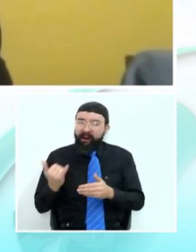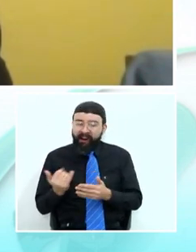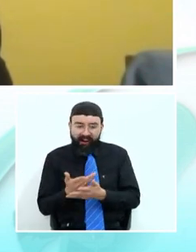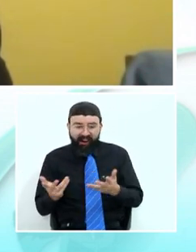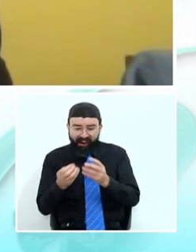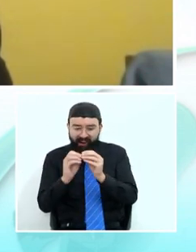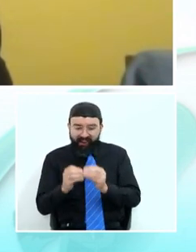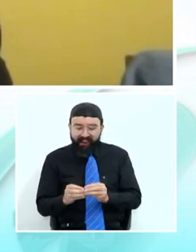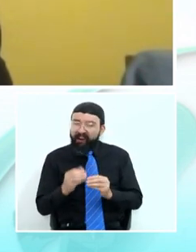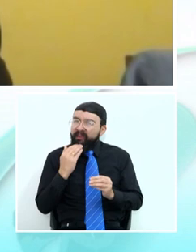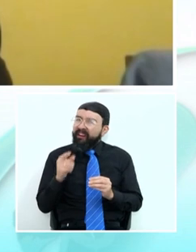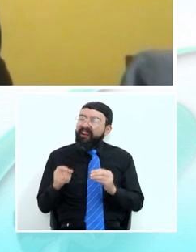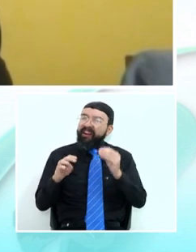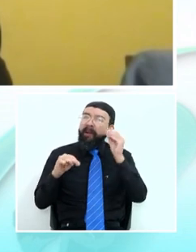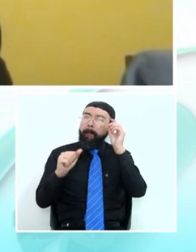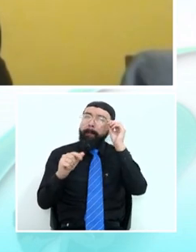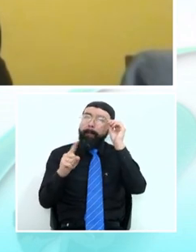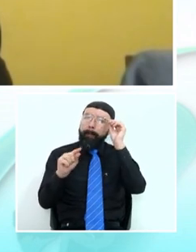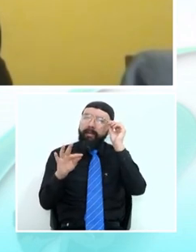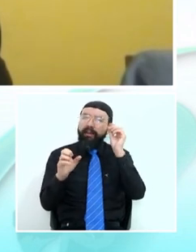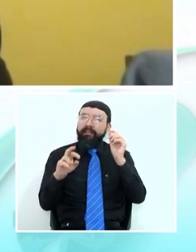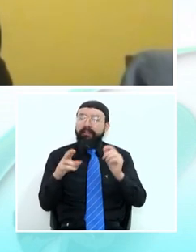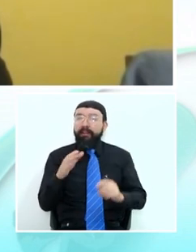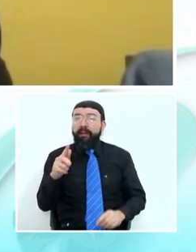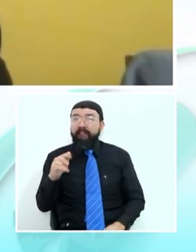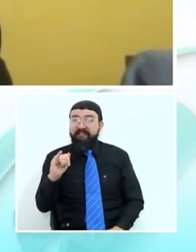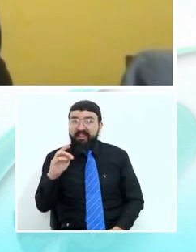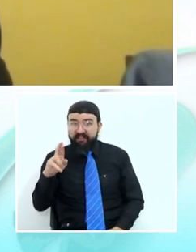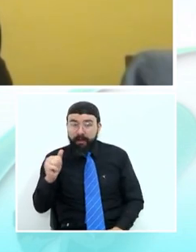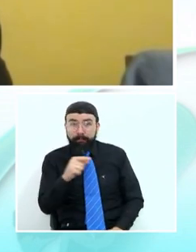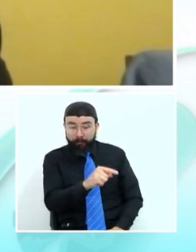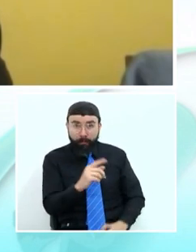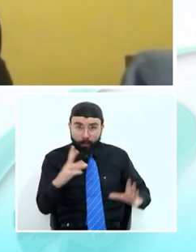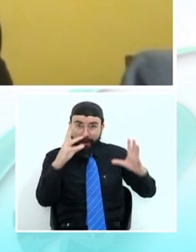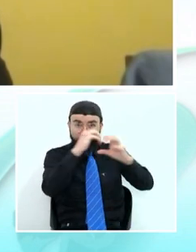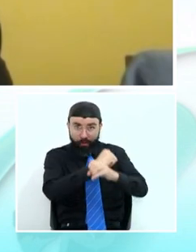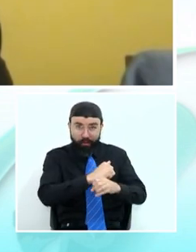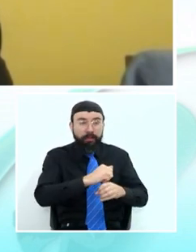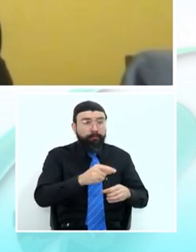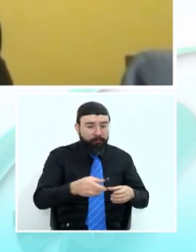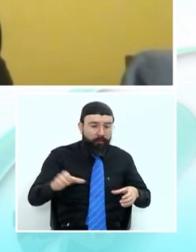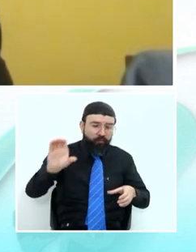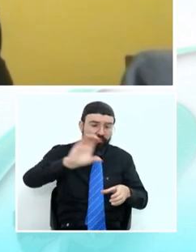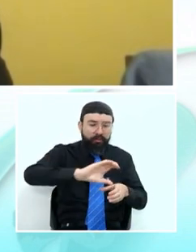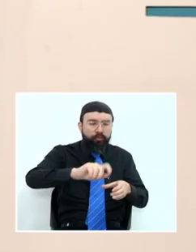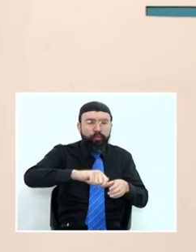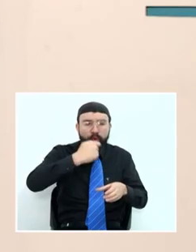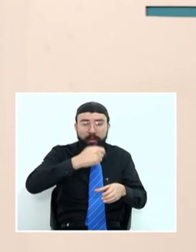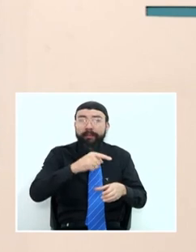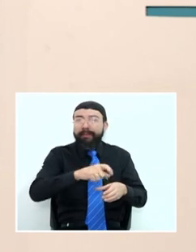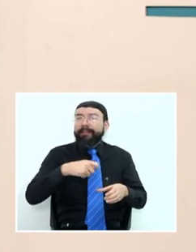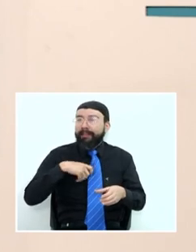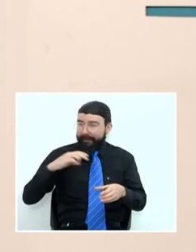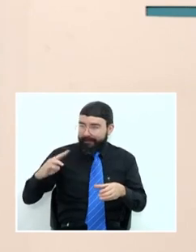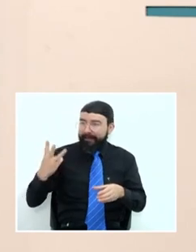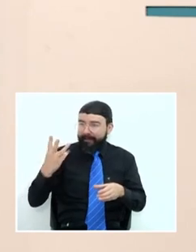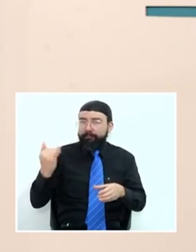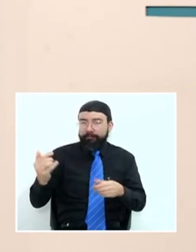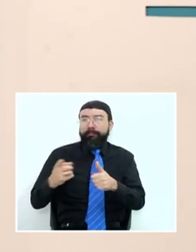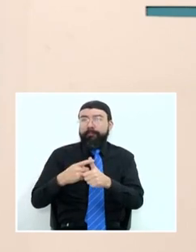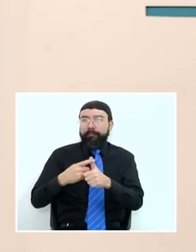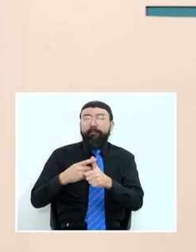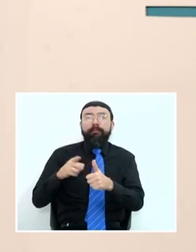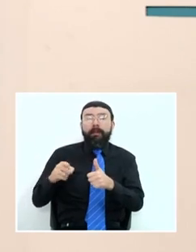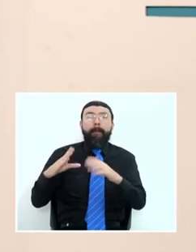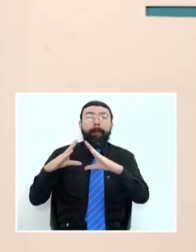producto Master Fibra, que se remoja en la noche y se consume el otro día en Maravilloso. ayunas, tiene esas tres. Tiene la